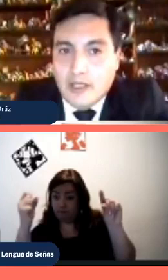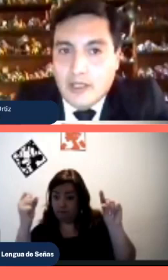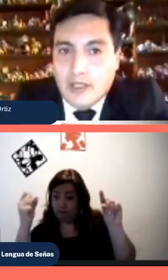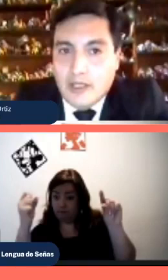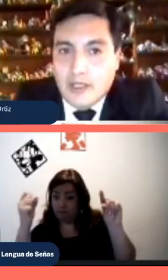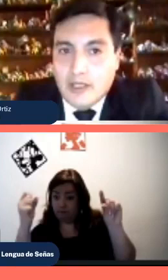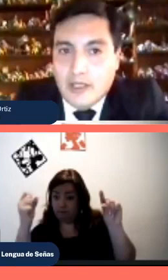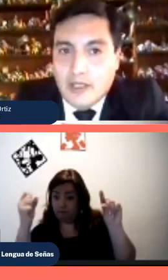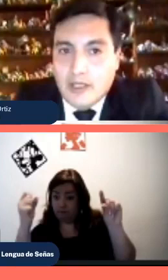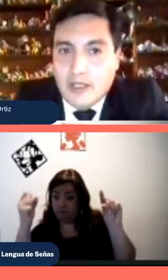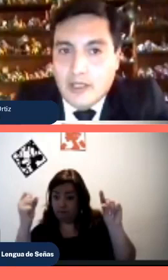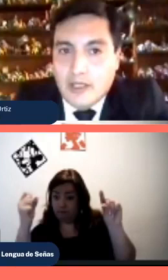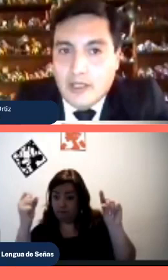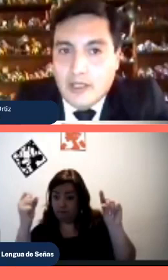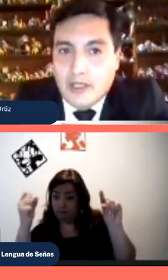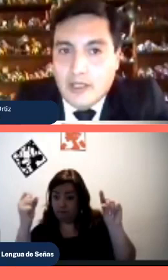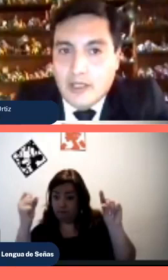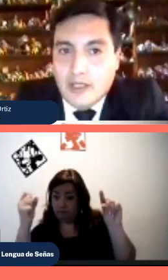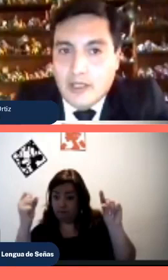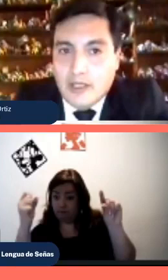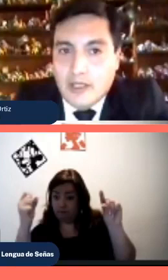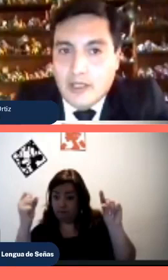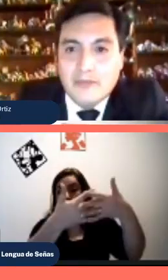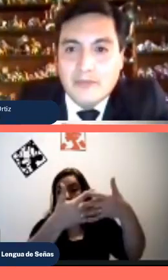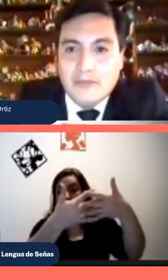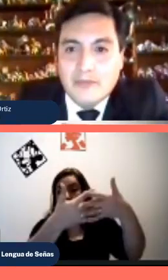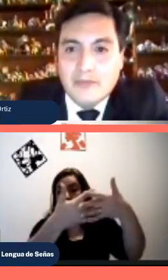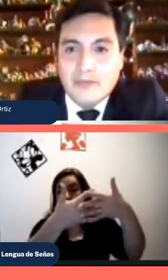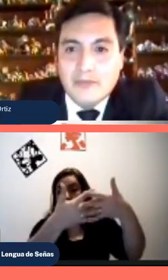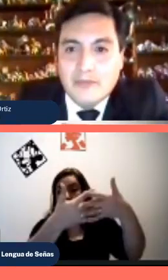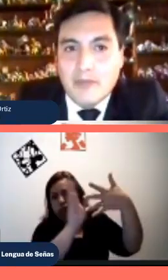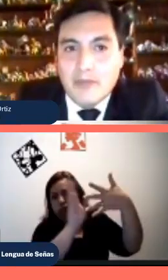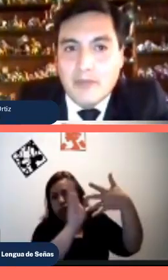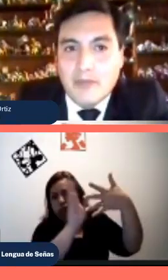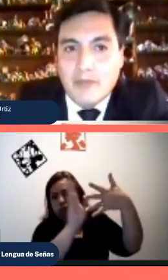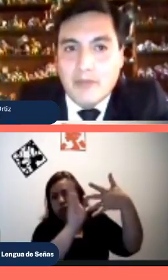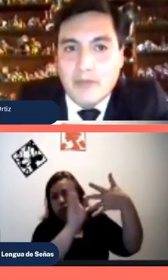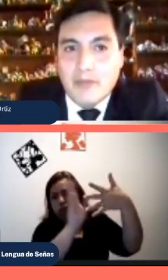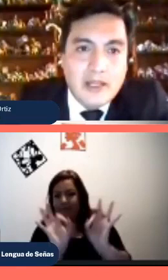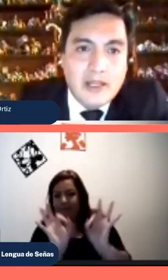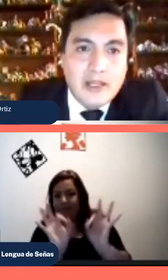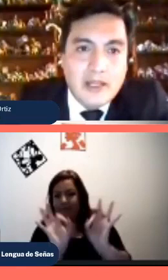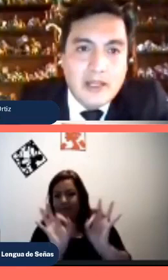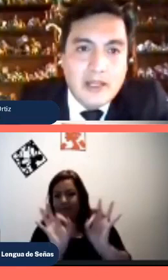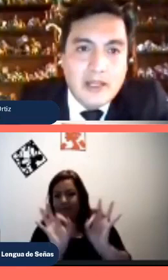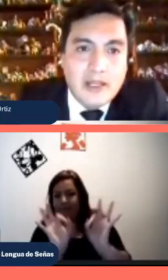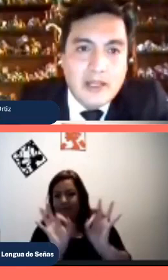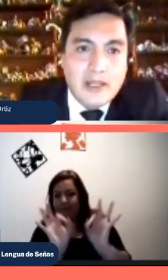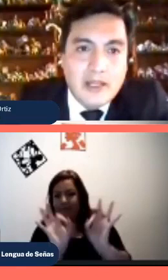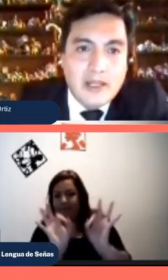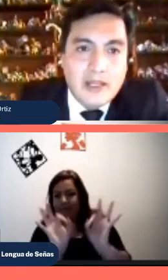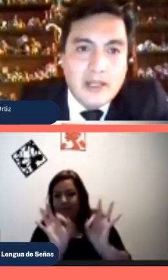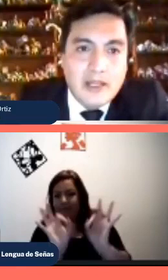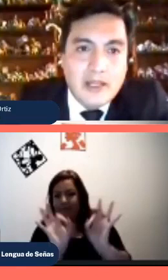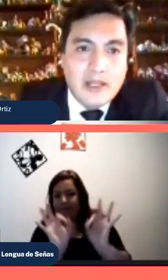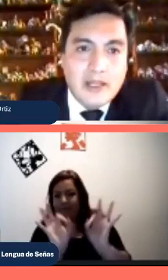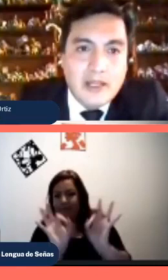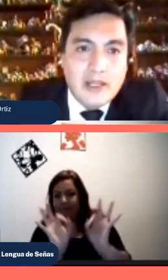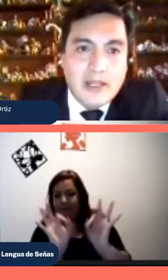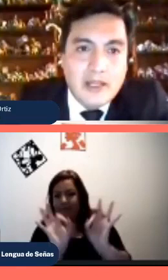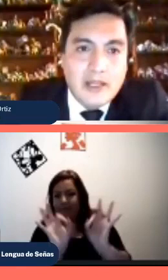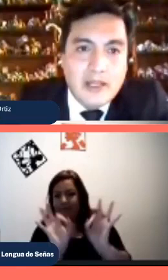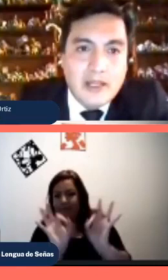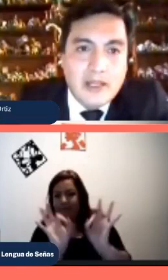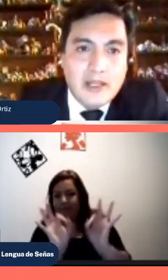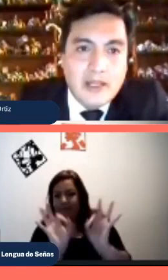encontraremos que tiene todas estas subramas. Se darán cuenta de inmediato que es una es una ciencia muy